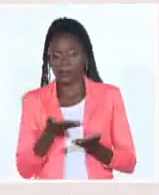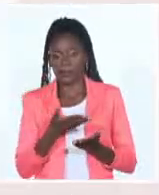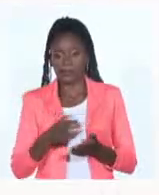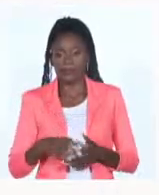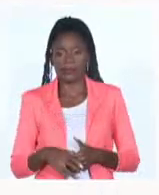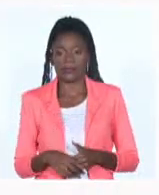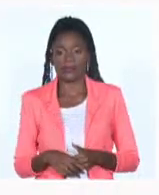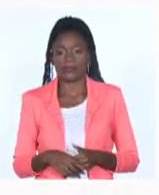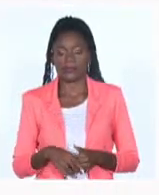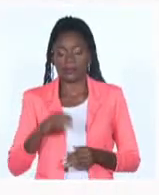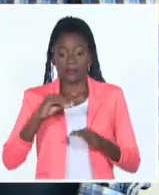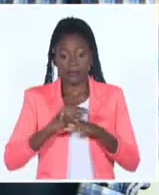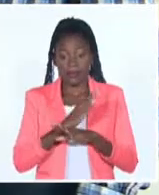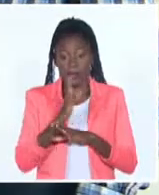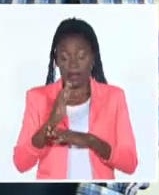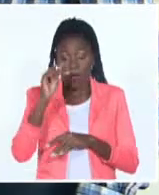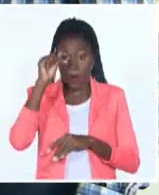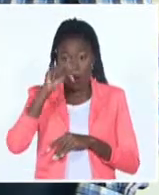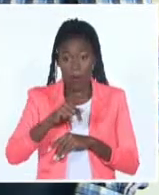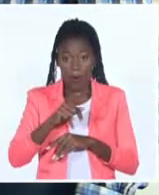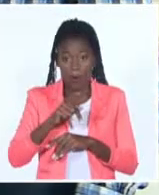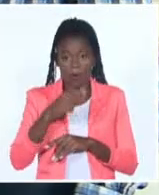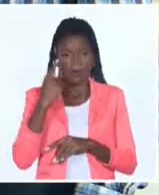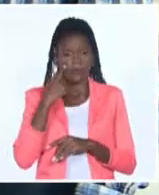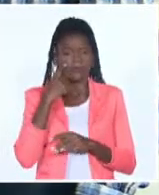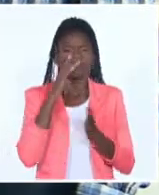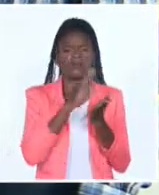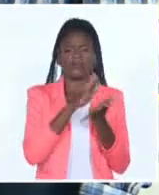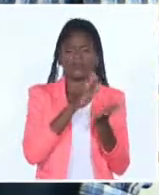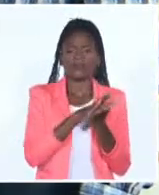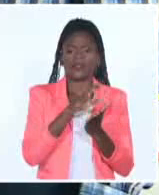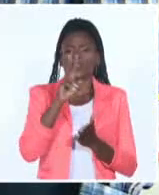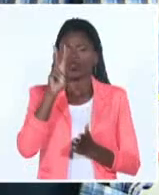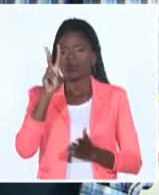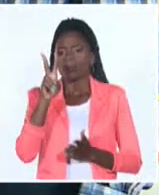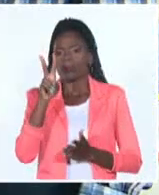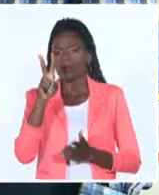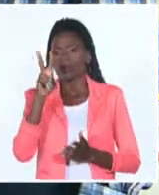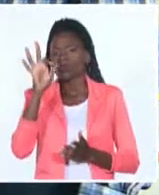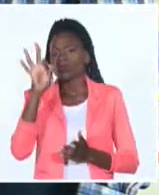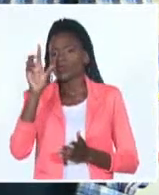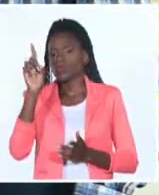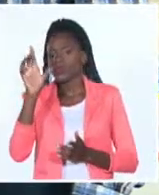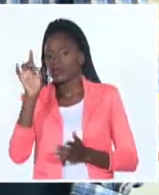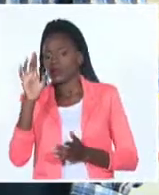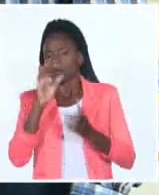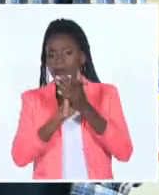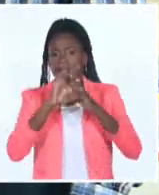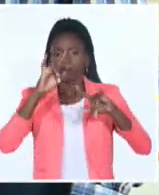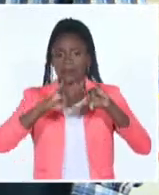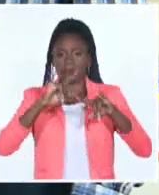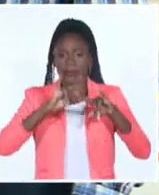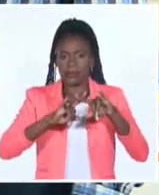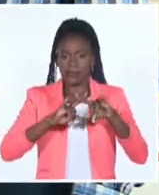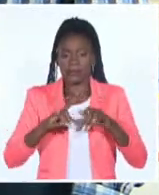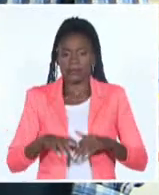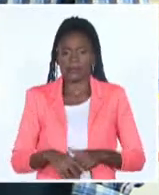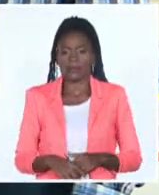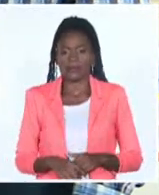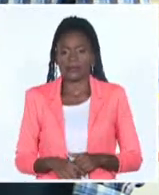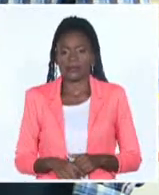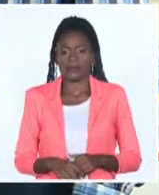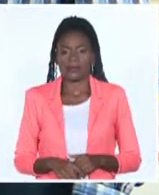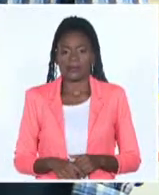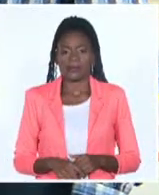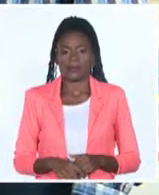Para el día de hoy Ajá. tenemos estimada una disponibilidad de 2.815 megawatts, ya en el horario de la máxima demanda, con 2.950 megawatts